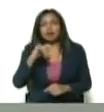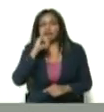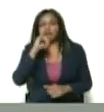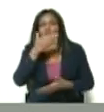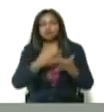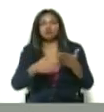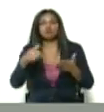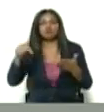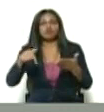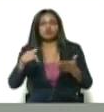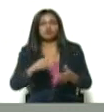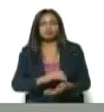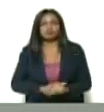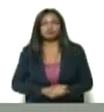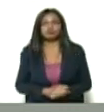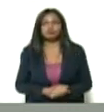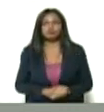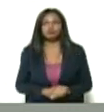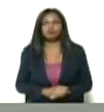hoy.